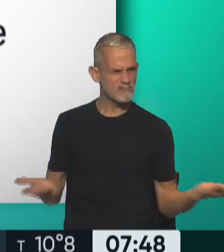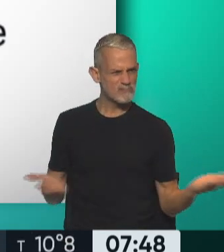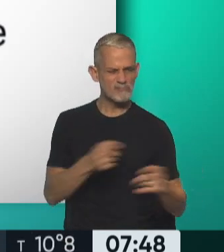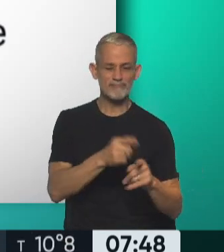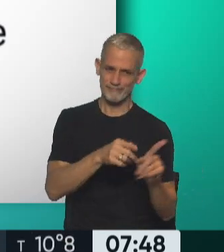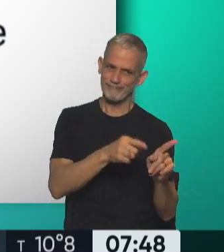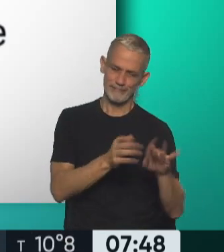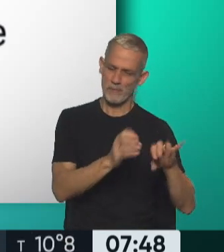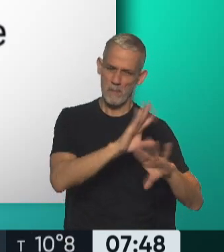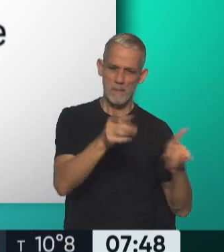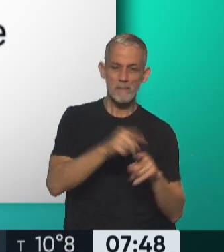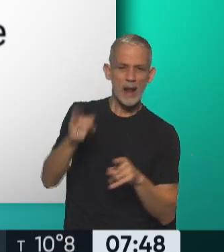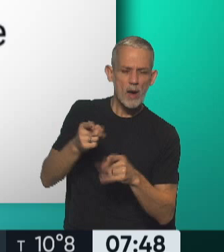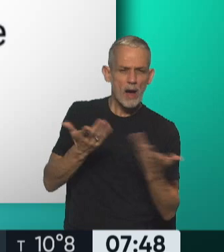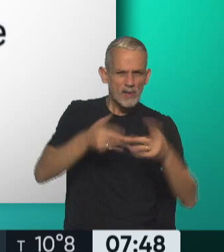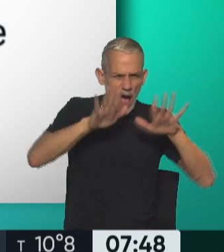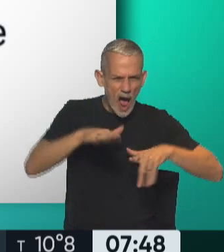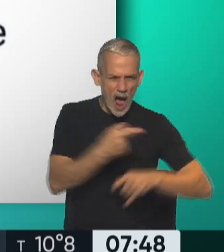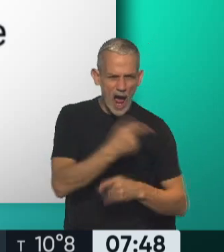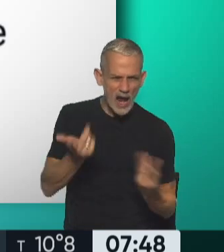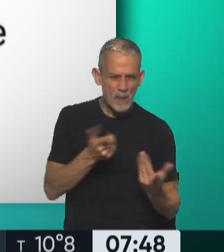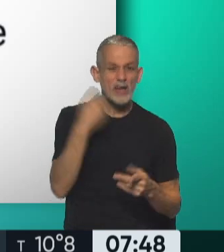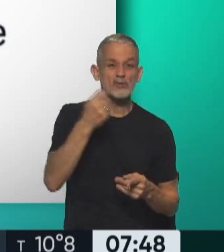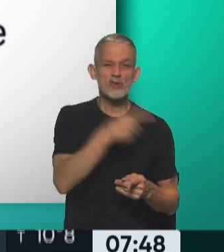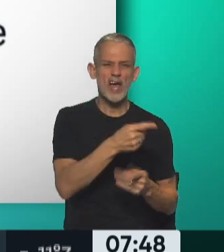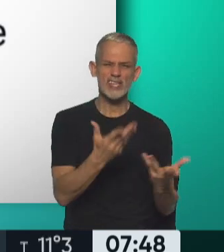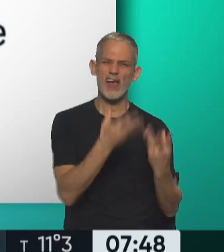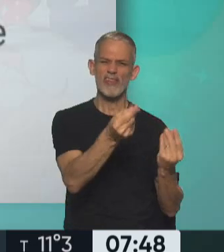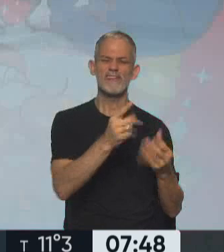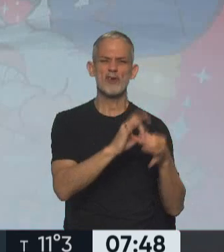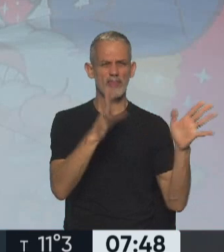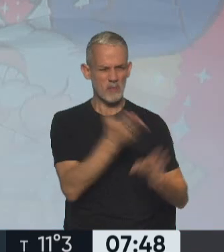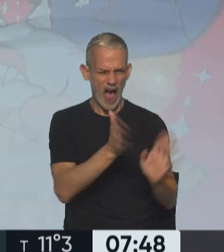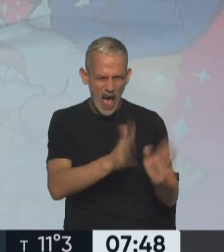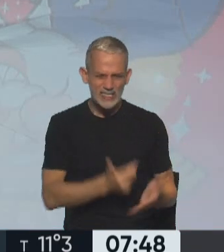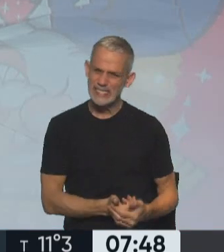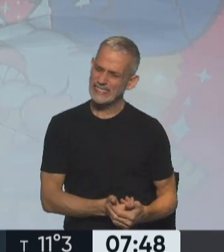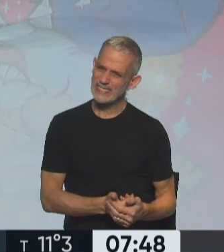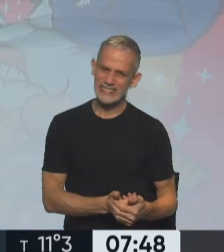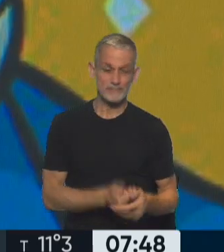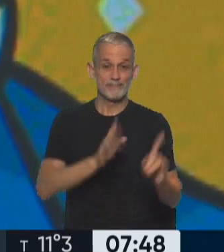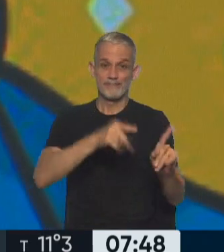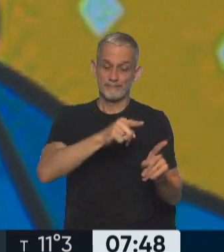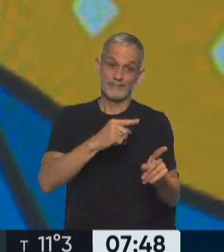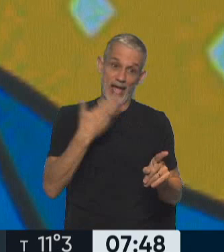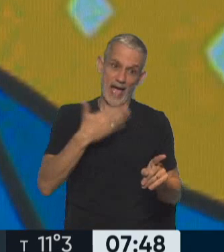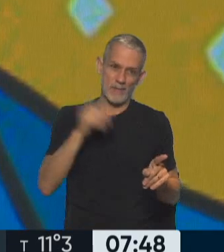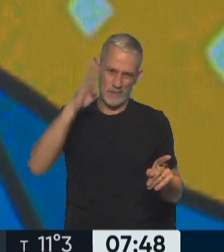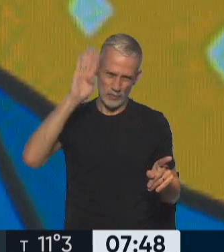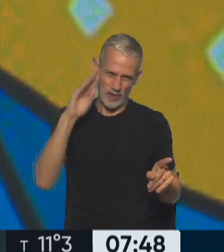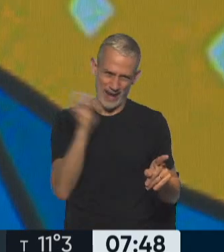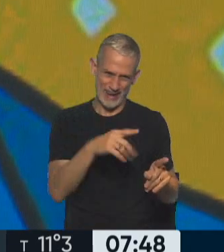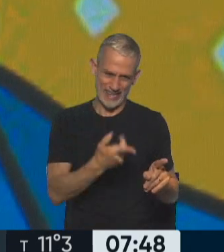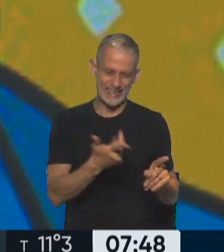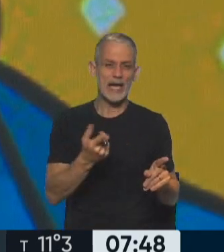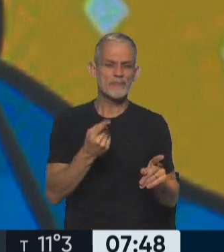que apoyan y alaban las dictaduras socialistas se llamarán defensores de la democracia. Y cita justamente a muchos